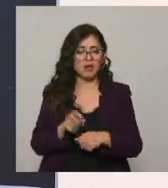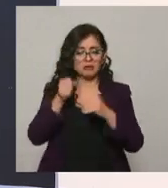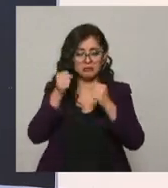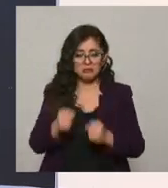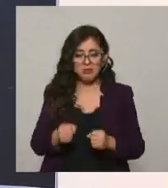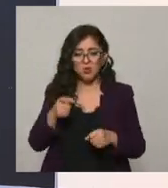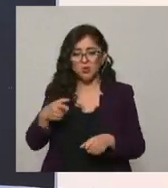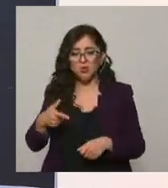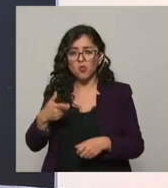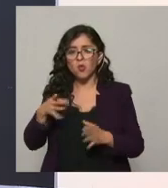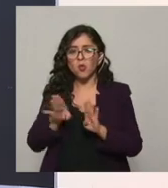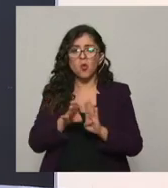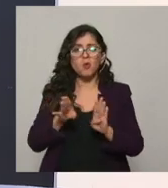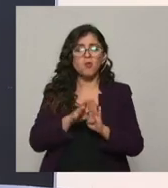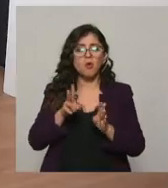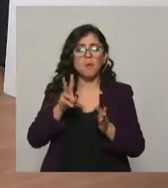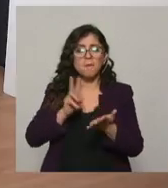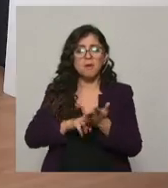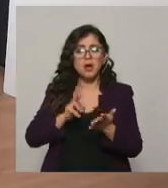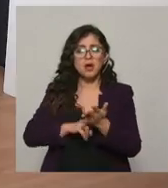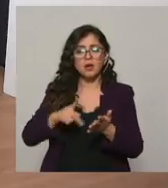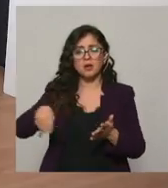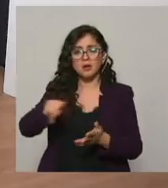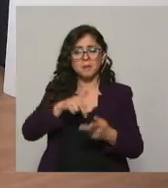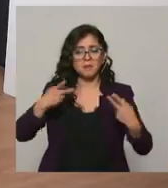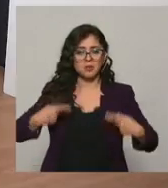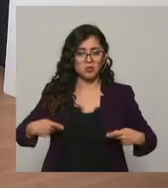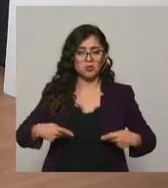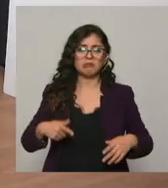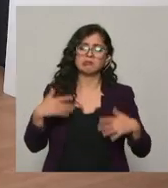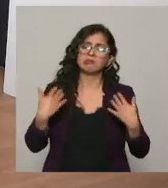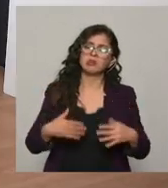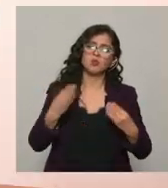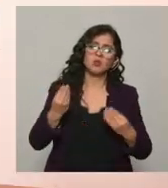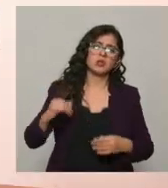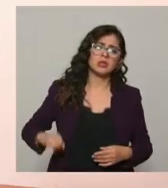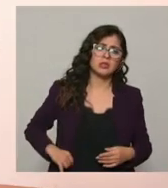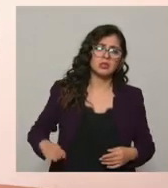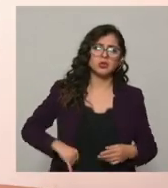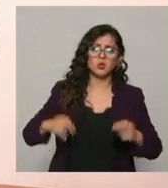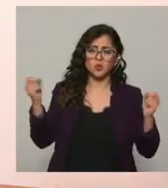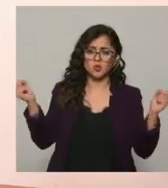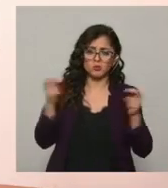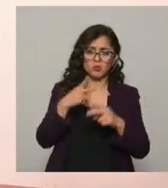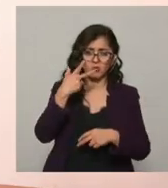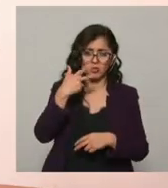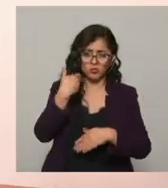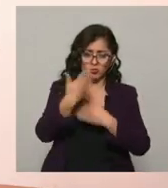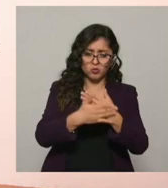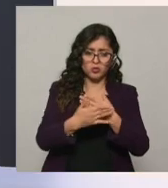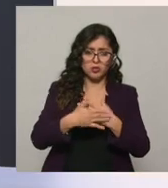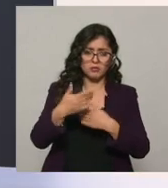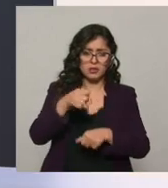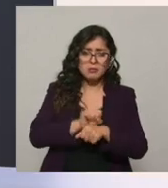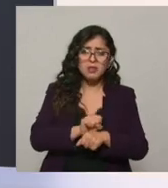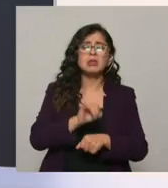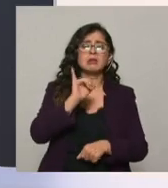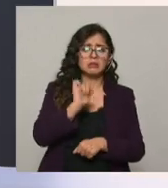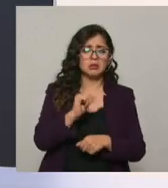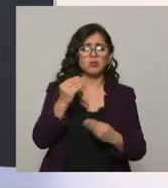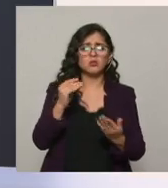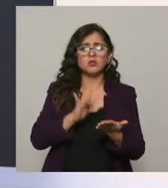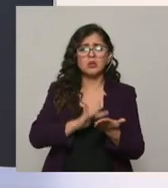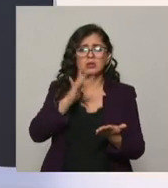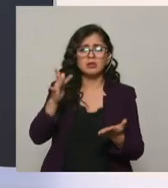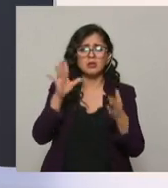también a los ciudadanos. Oye, muy interesante todo esto, Jesús. Nos vemos en 8 días. Claro que sí, nos vemos. Pues muchísimas gracias por hablarnos, por